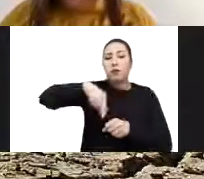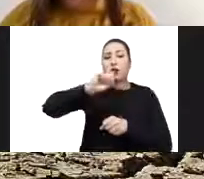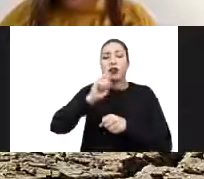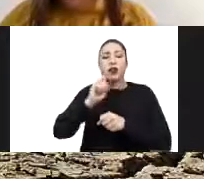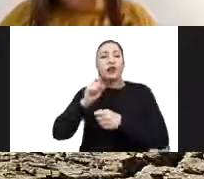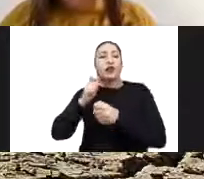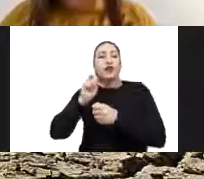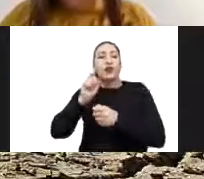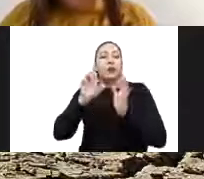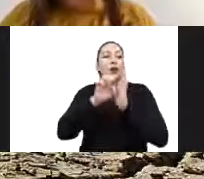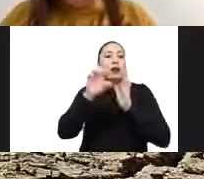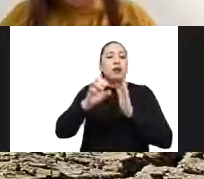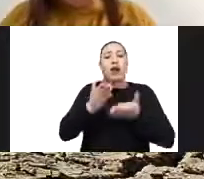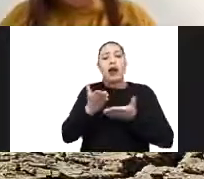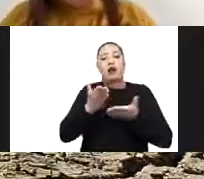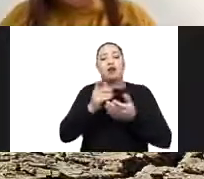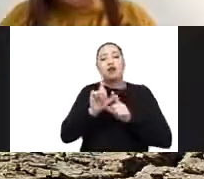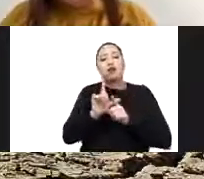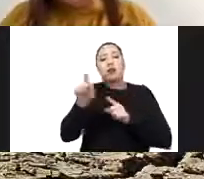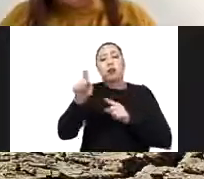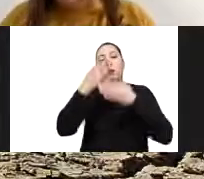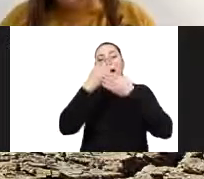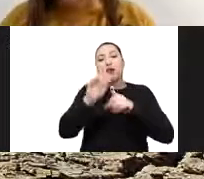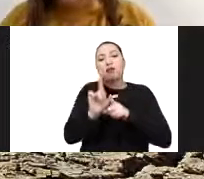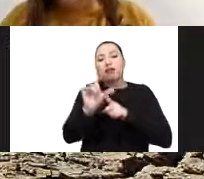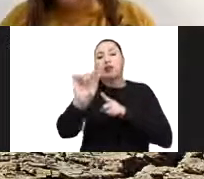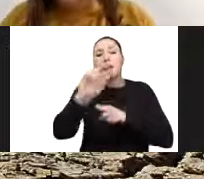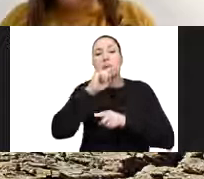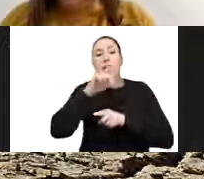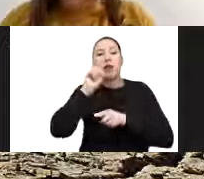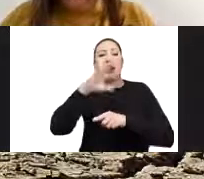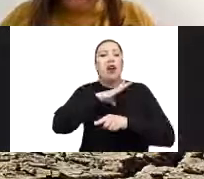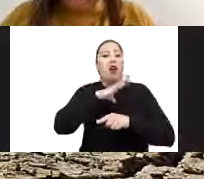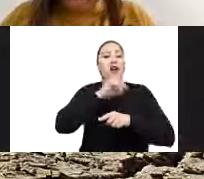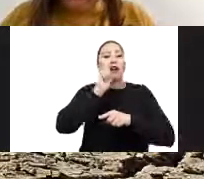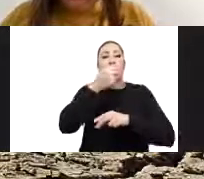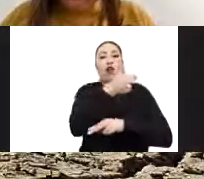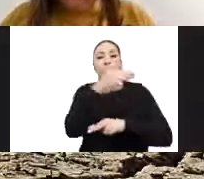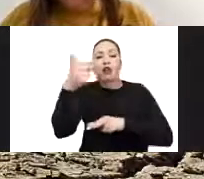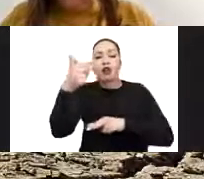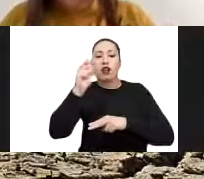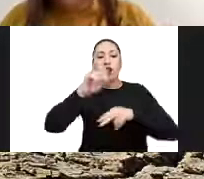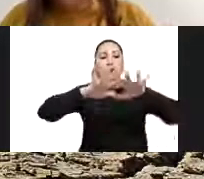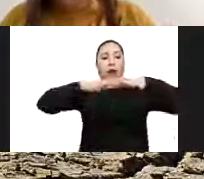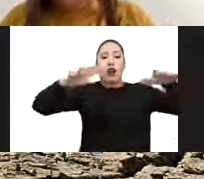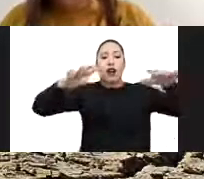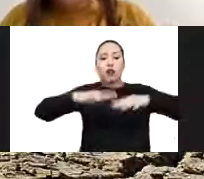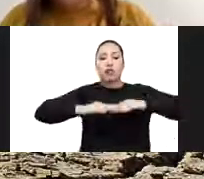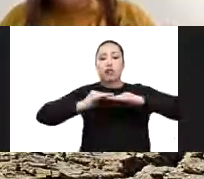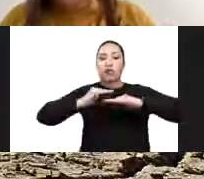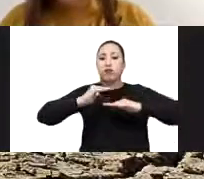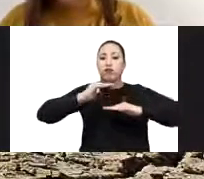en la costa, en donde pues el nivel del mar va a subir, o van a seguir invirtiendo en